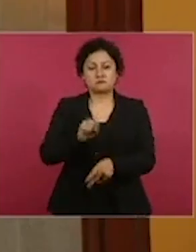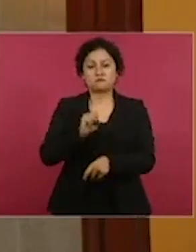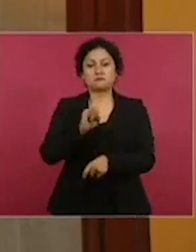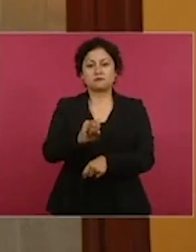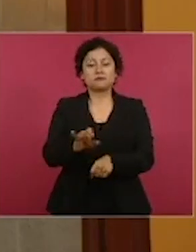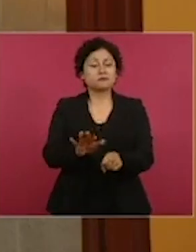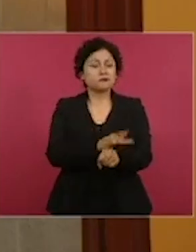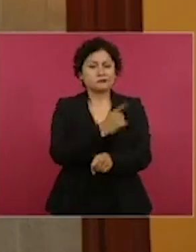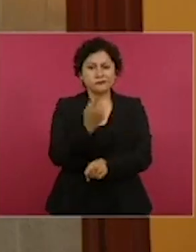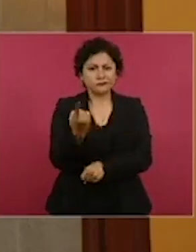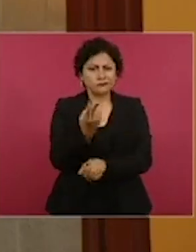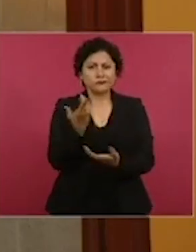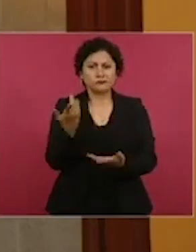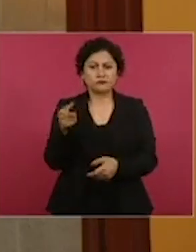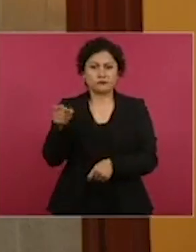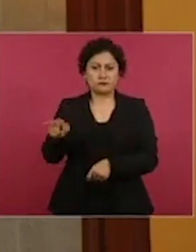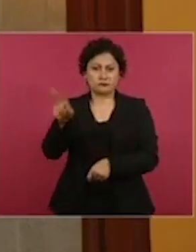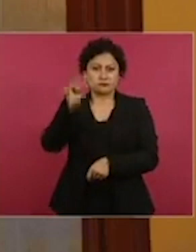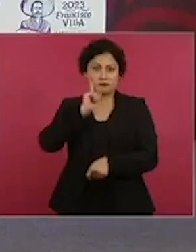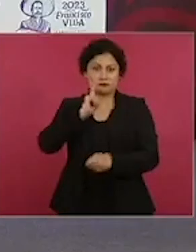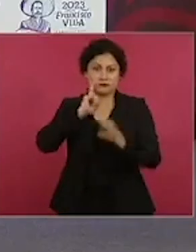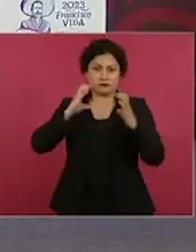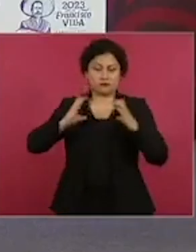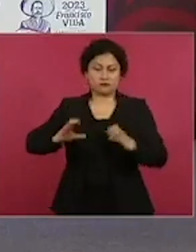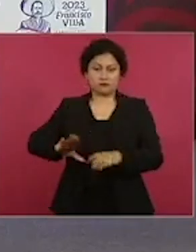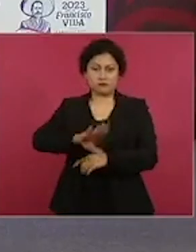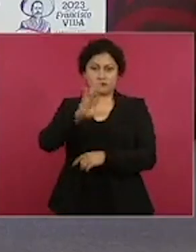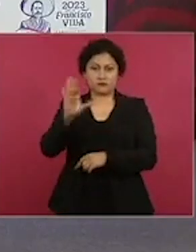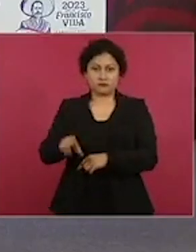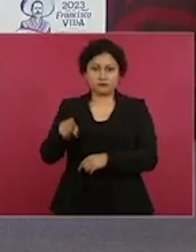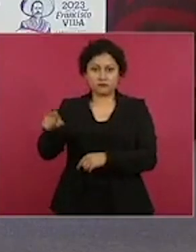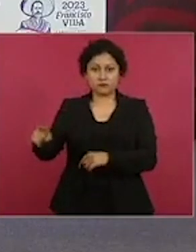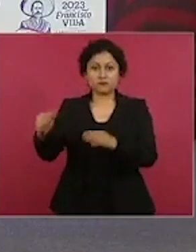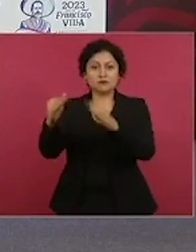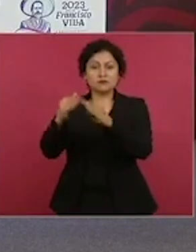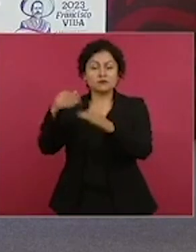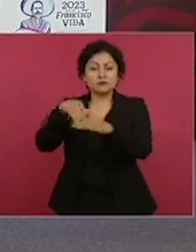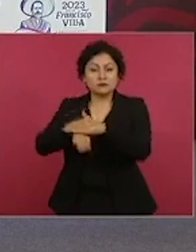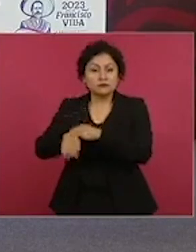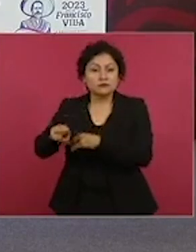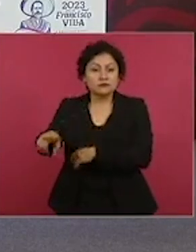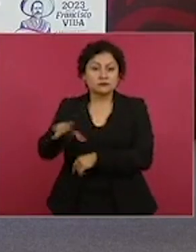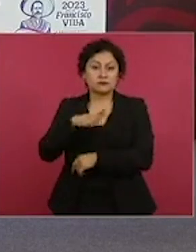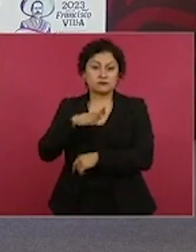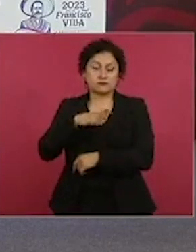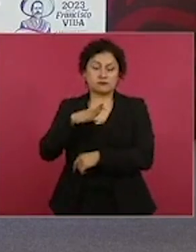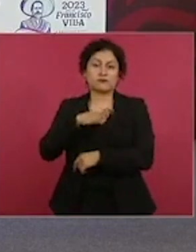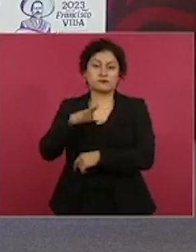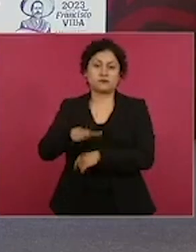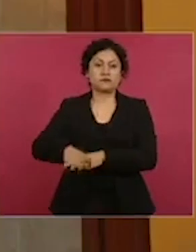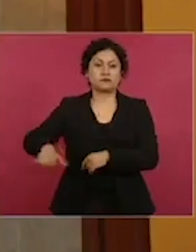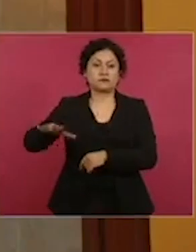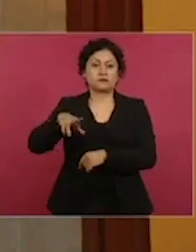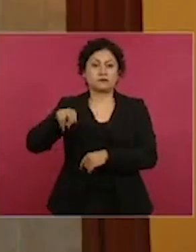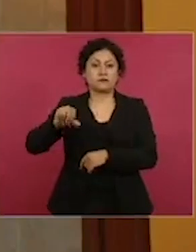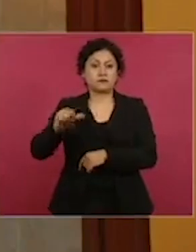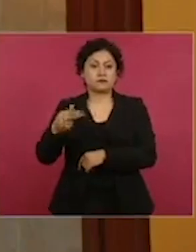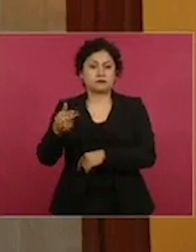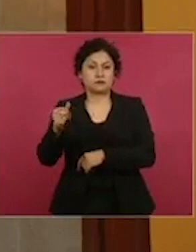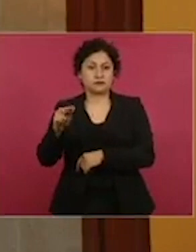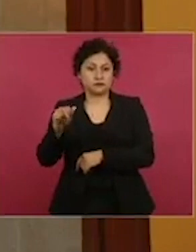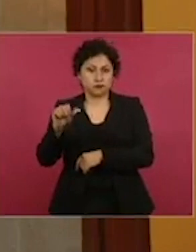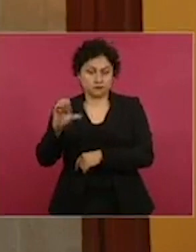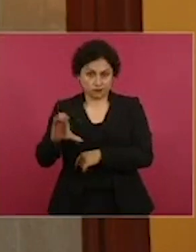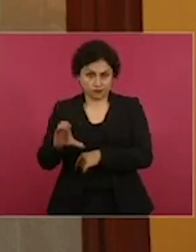de Monserrat fuera retirado de un domicilio ubicado en la Colonia nahuac y llevado a una agencia funeraria donde un hombre contrató sus